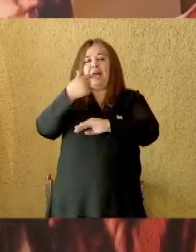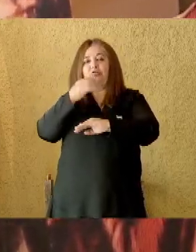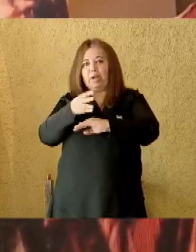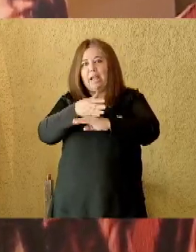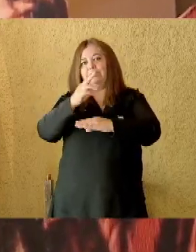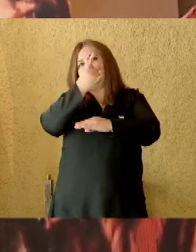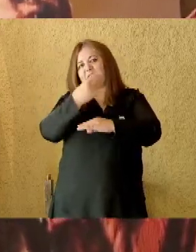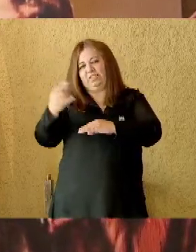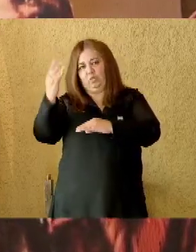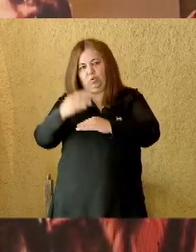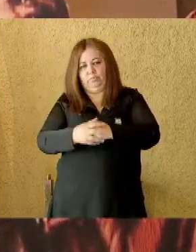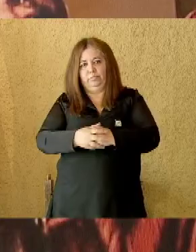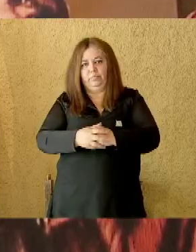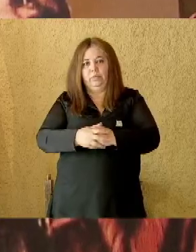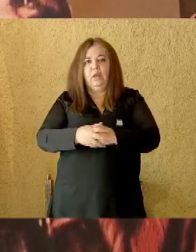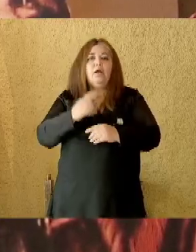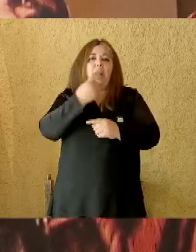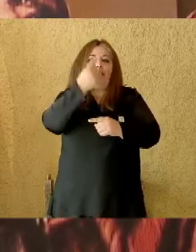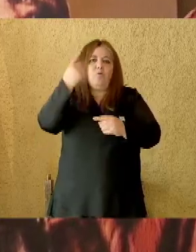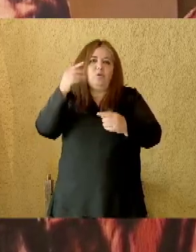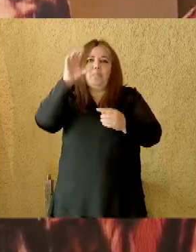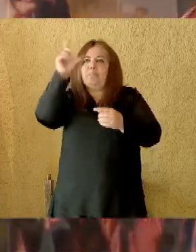prácticas características de nuestro país, pero desde el Valle de Uco.